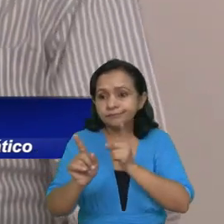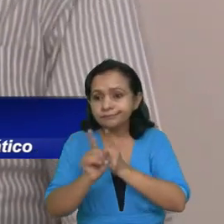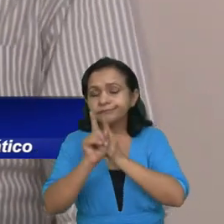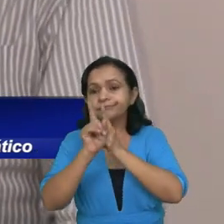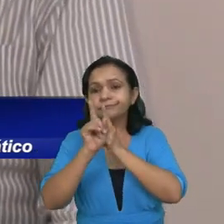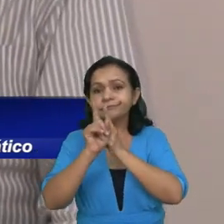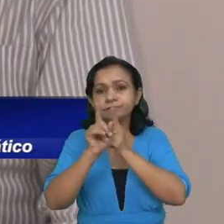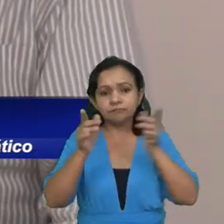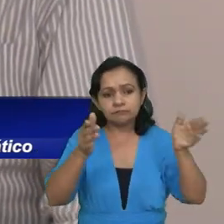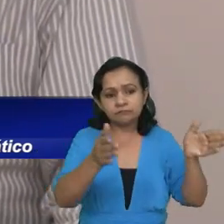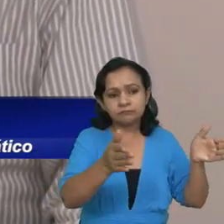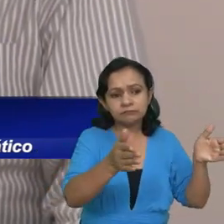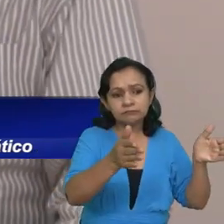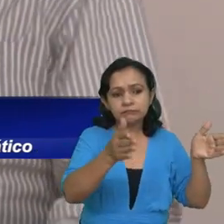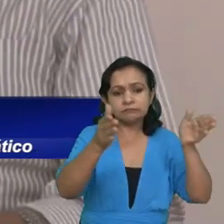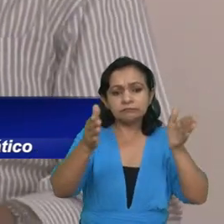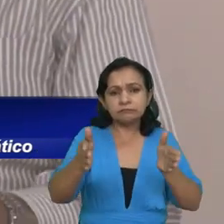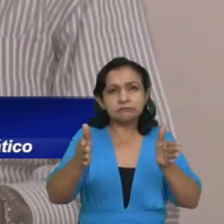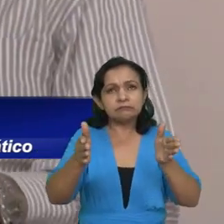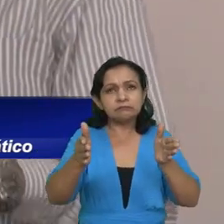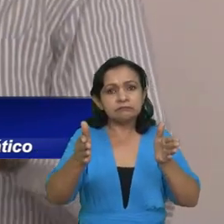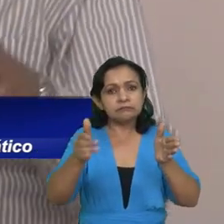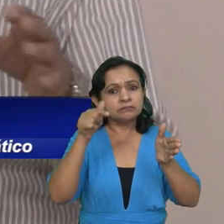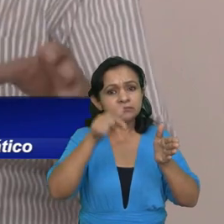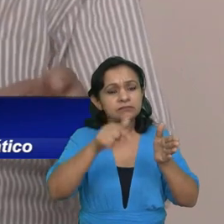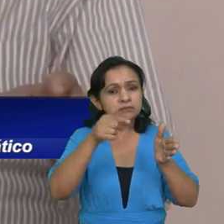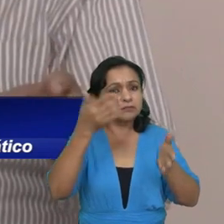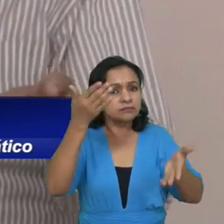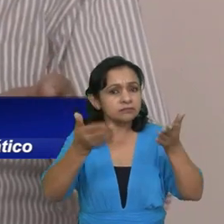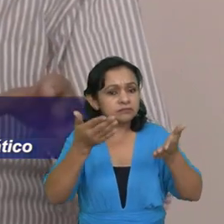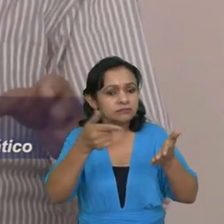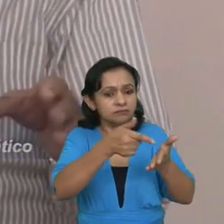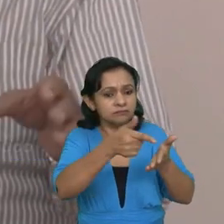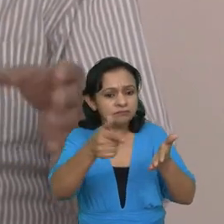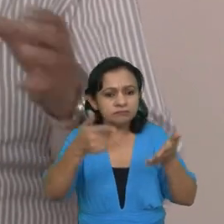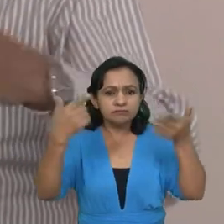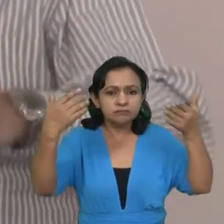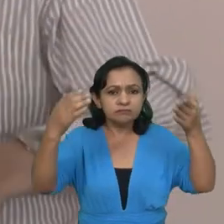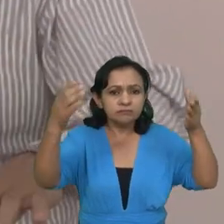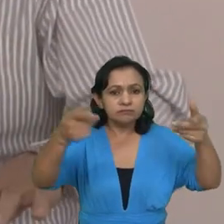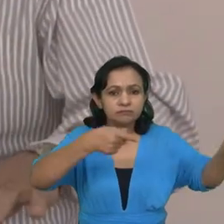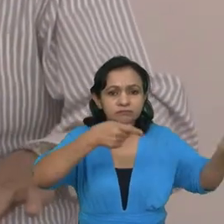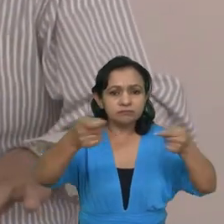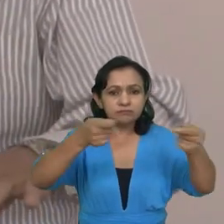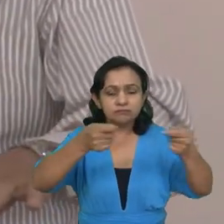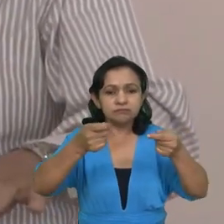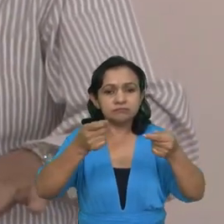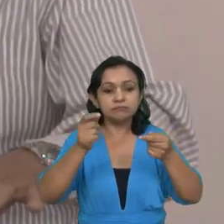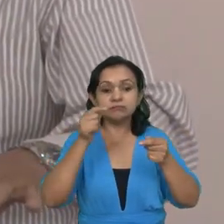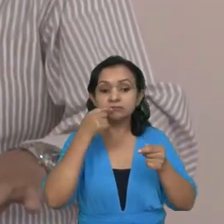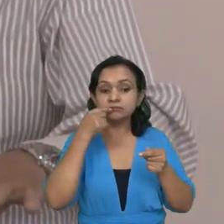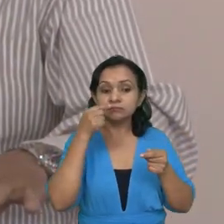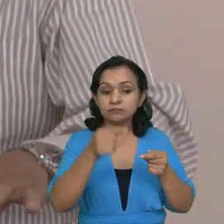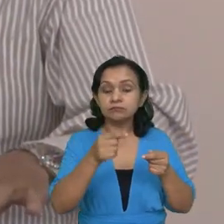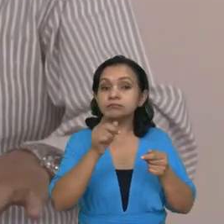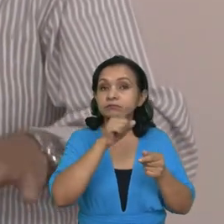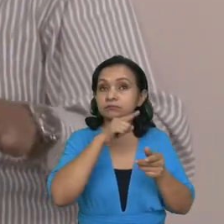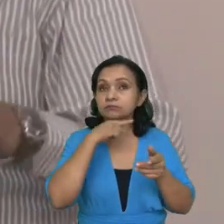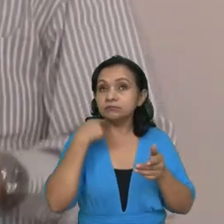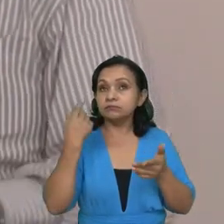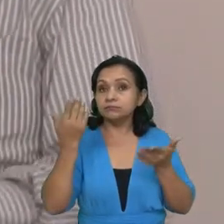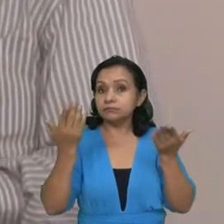paquete de droga o algún tipo de mercadería que no vaya manifestada legalmente